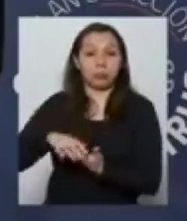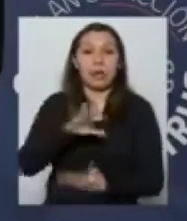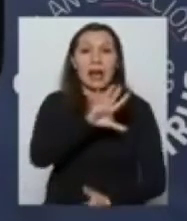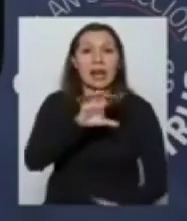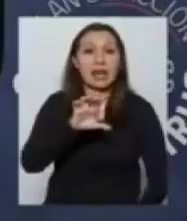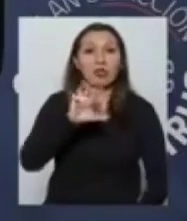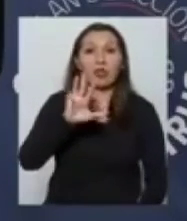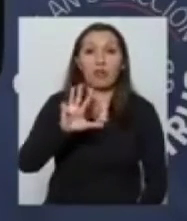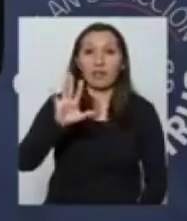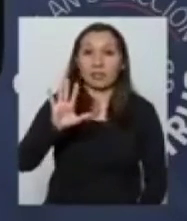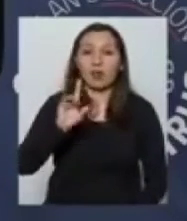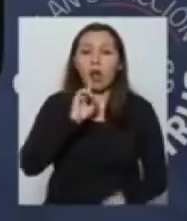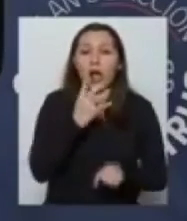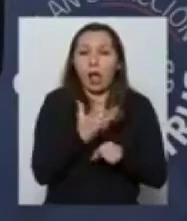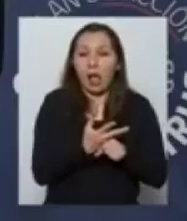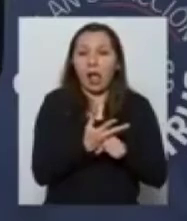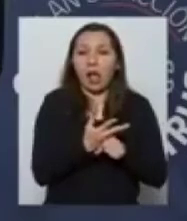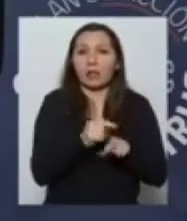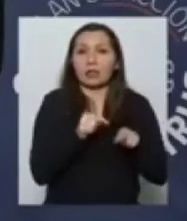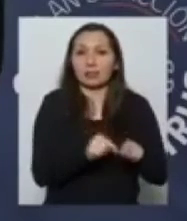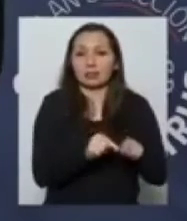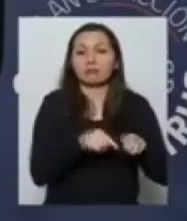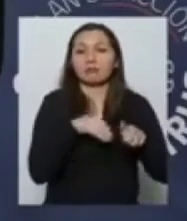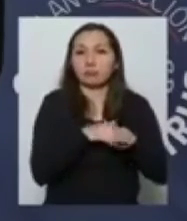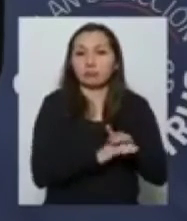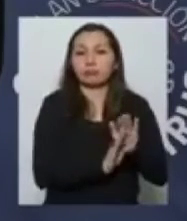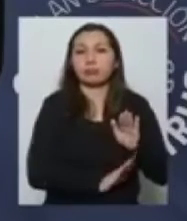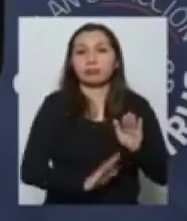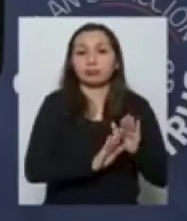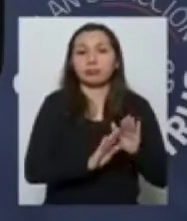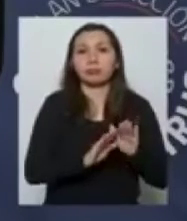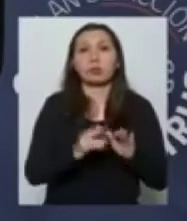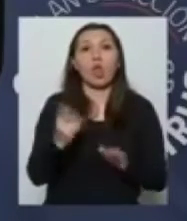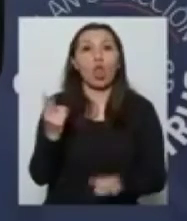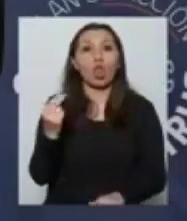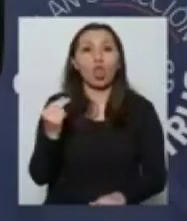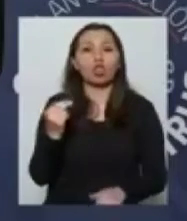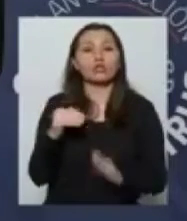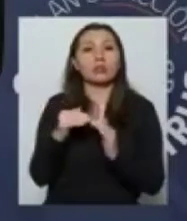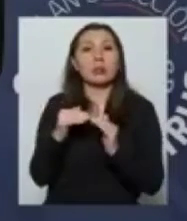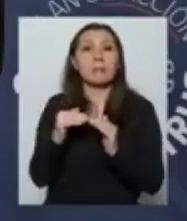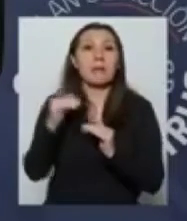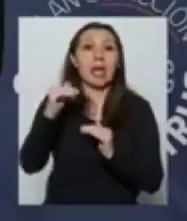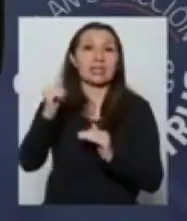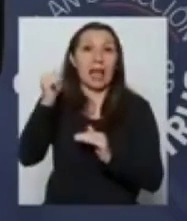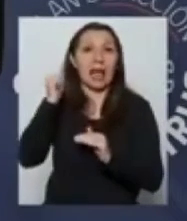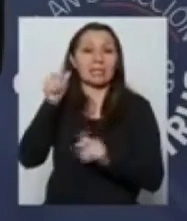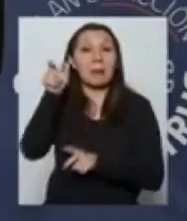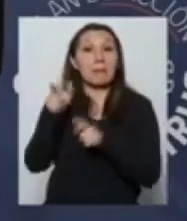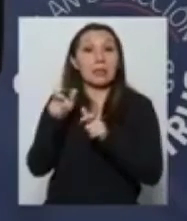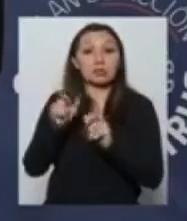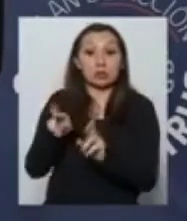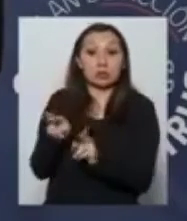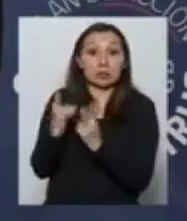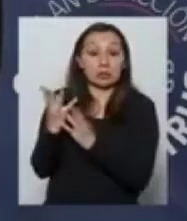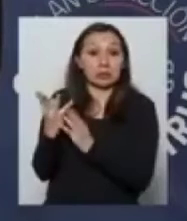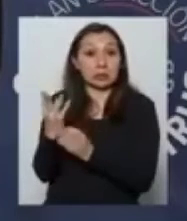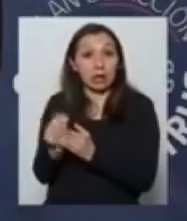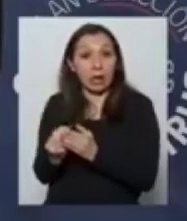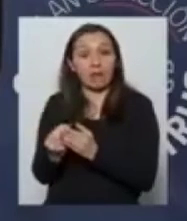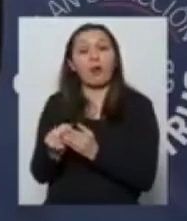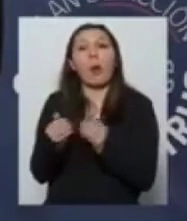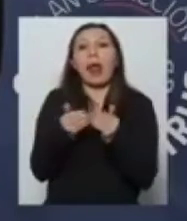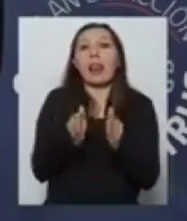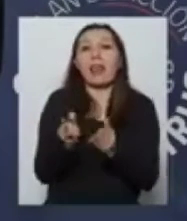595 respiradores. Esto es 12 respiradores más que ayer, porque hay pacientes, por supuesto, que